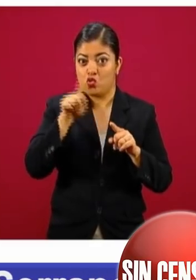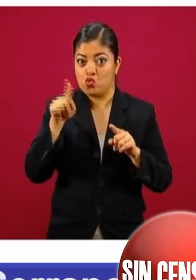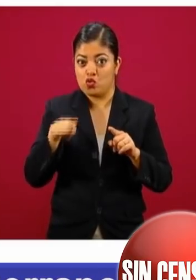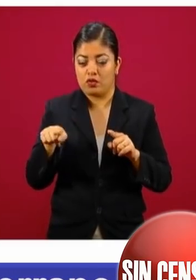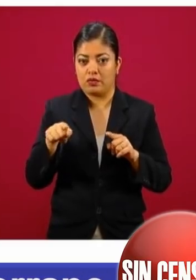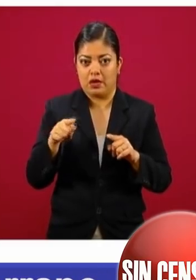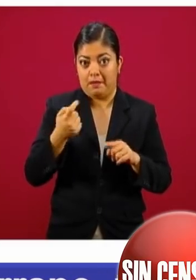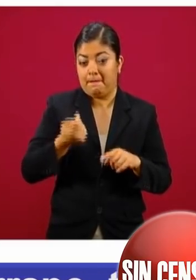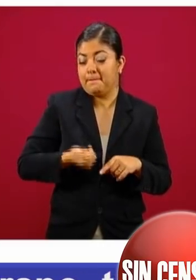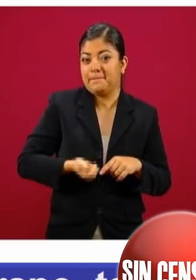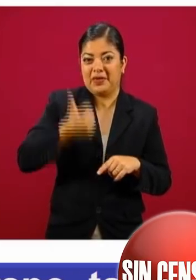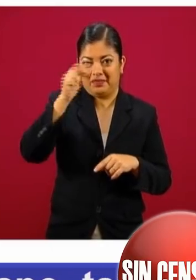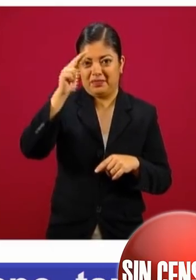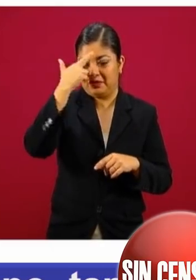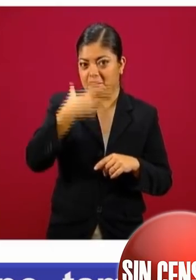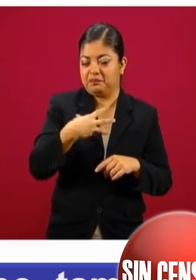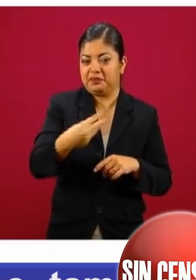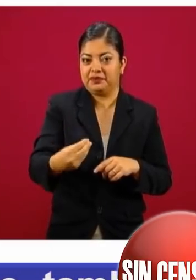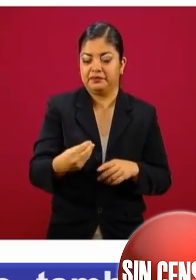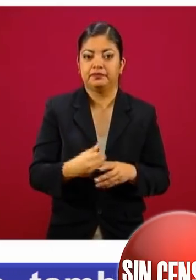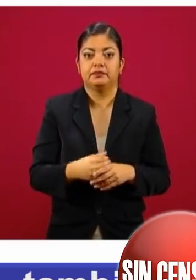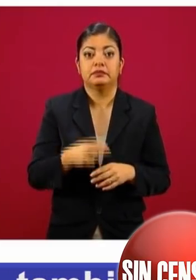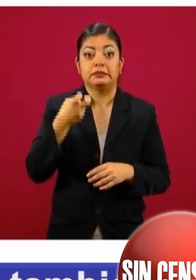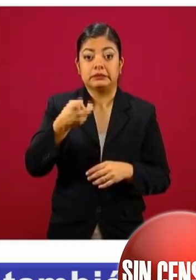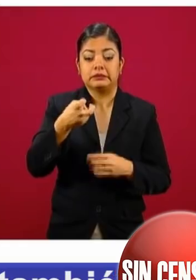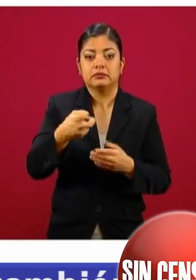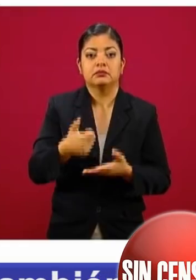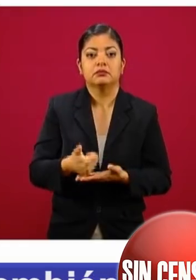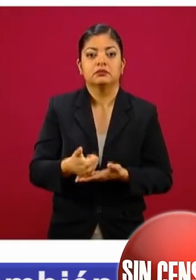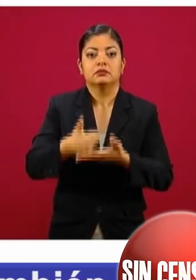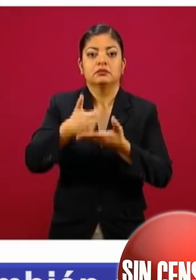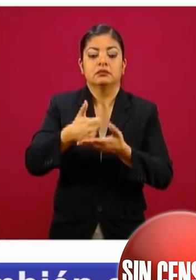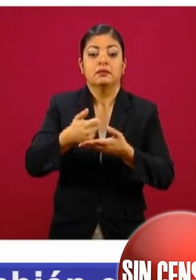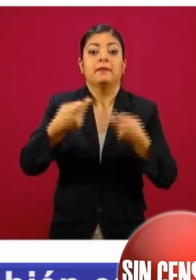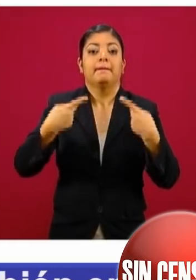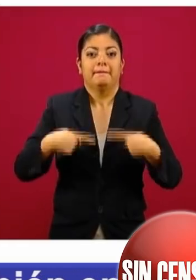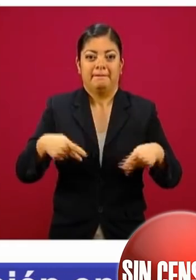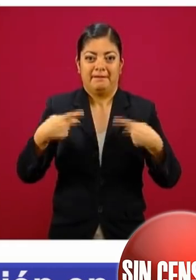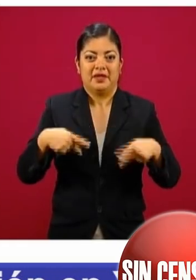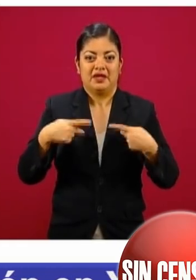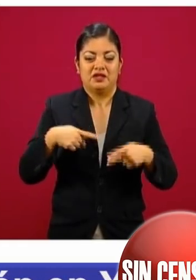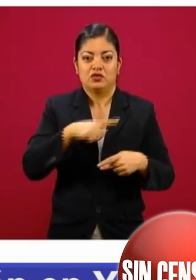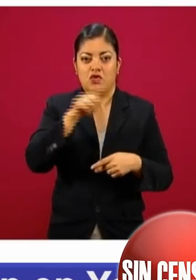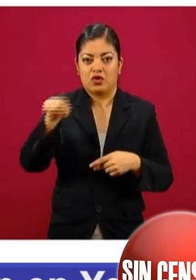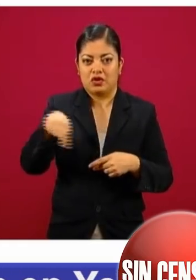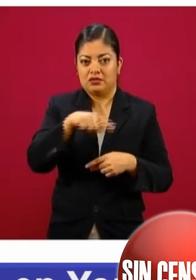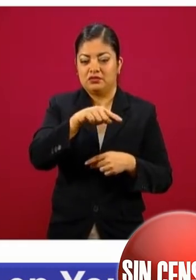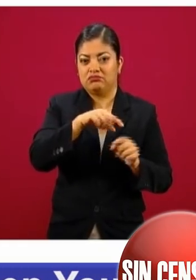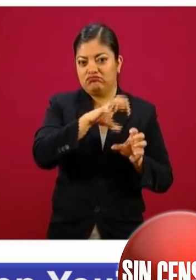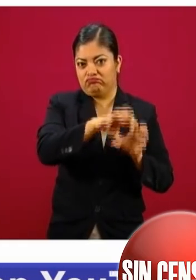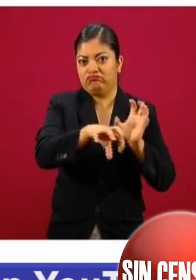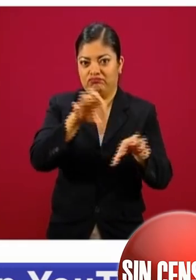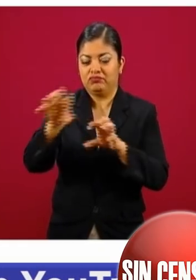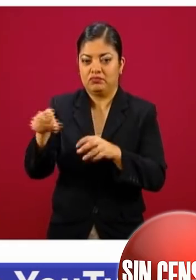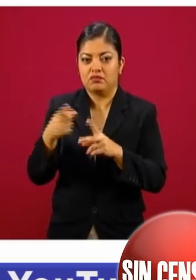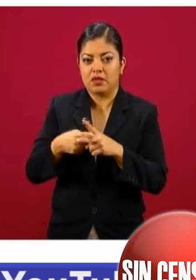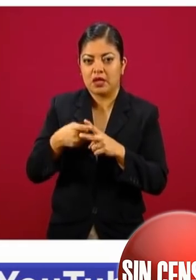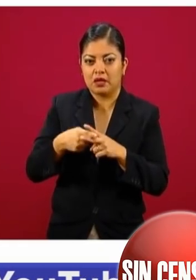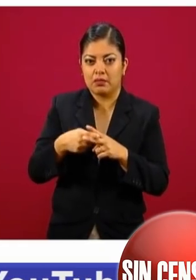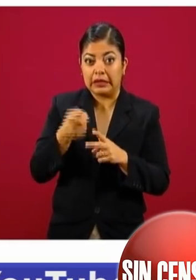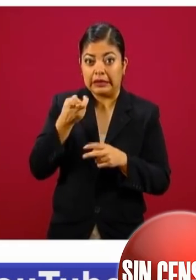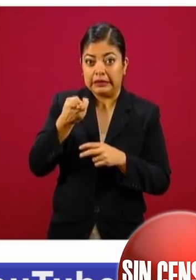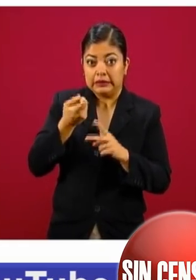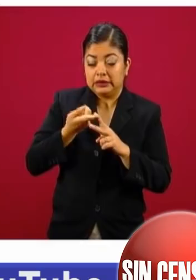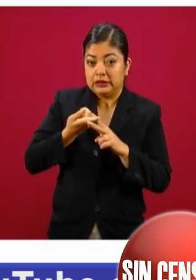el primer caso. Y permitieron a las personas especialistas en matemáticas, a partir de esos